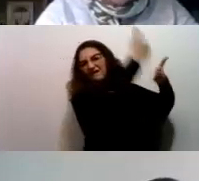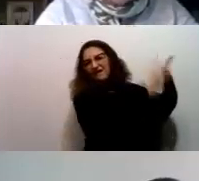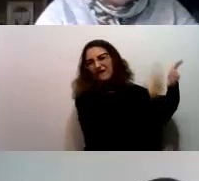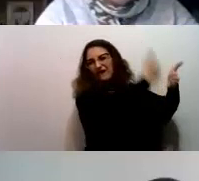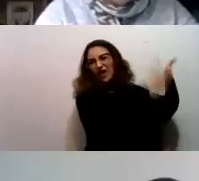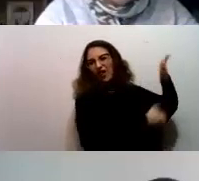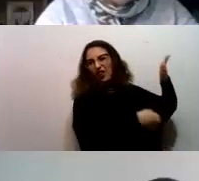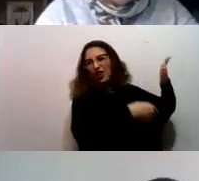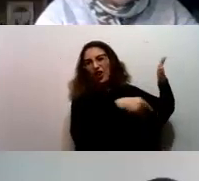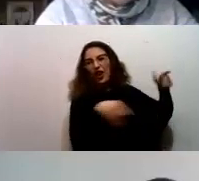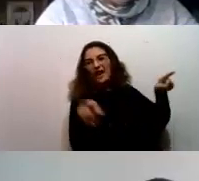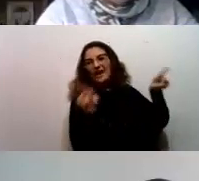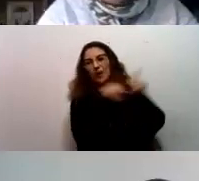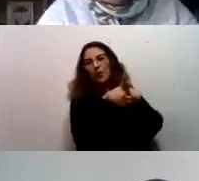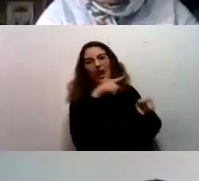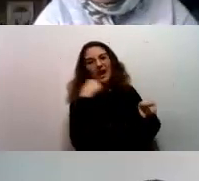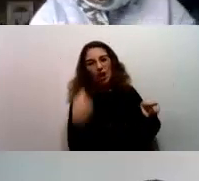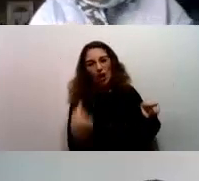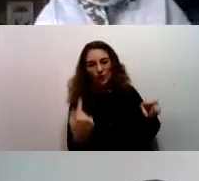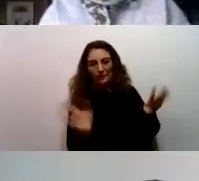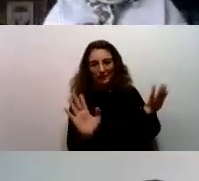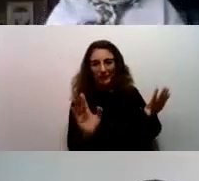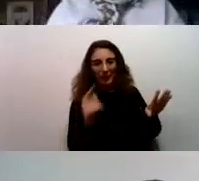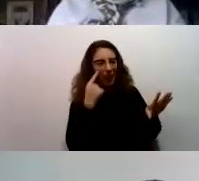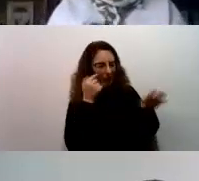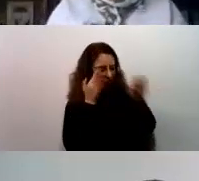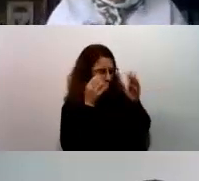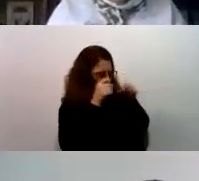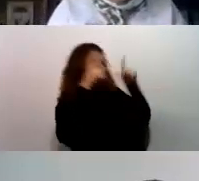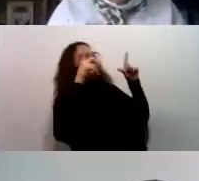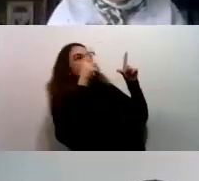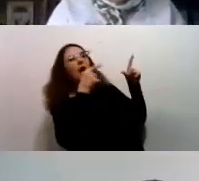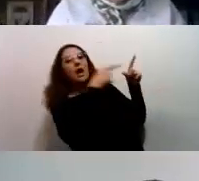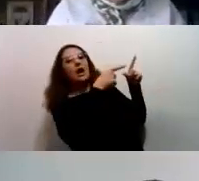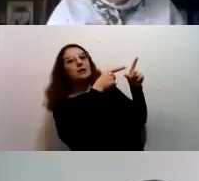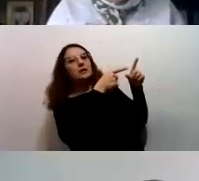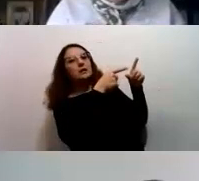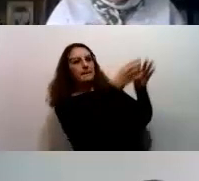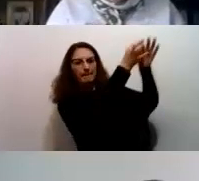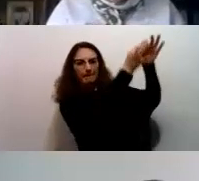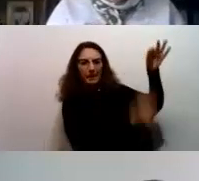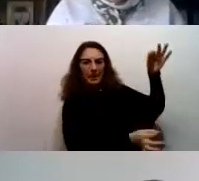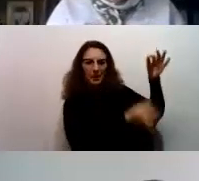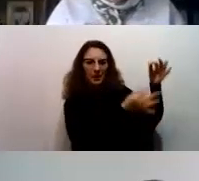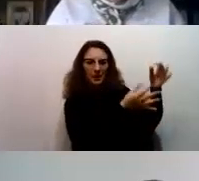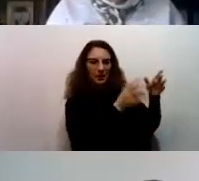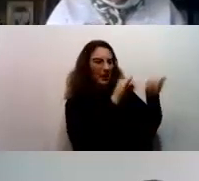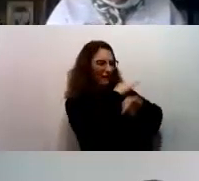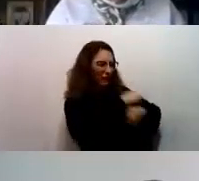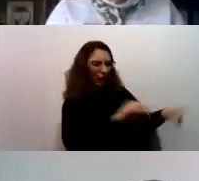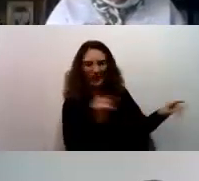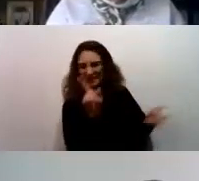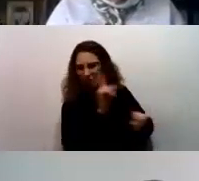color. Lo primero que debe llamar la atención es el soporte, no la información